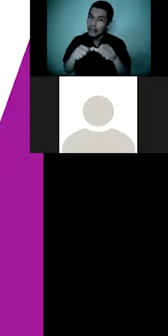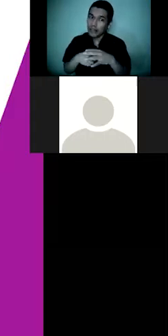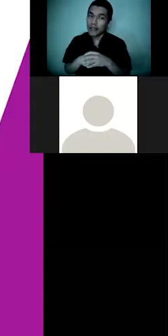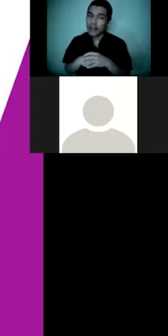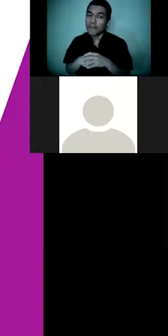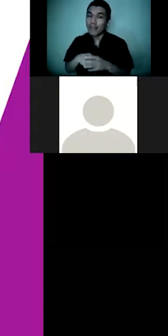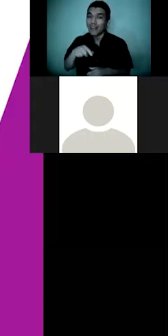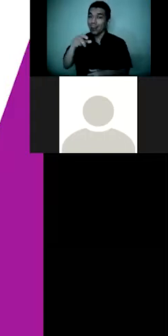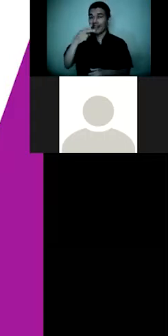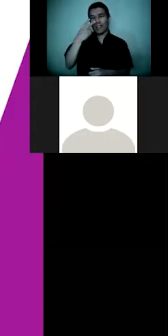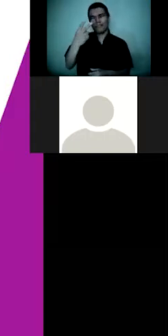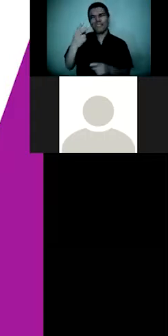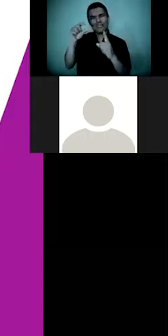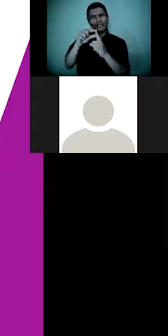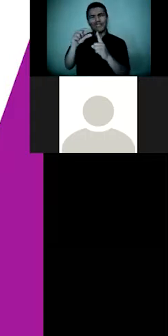Bien, quiero explicarles